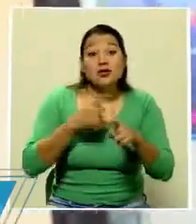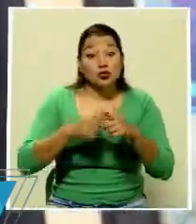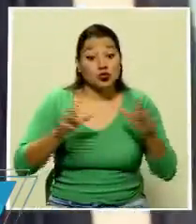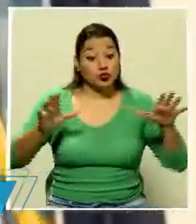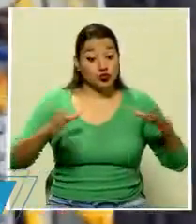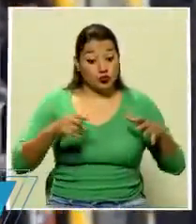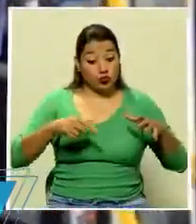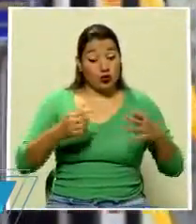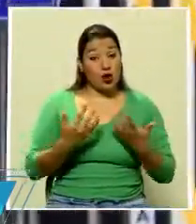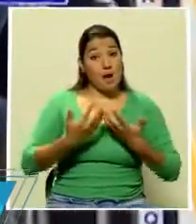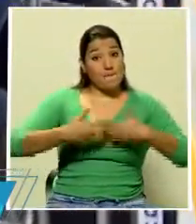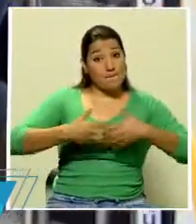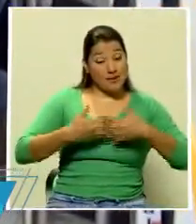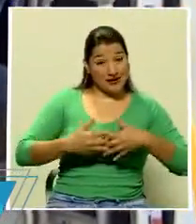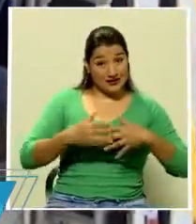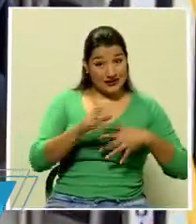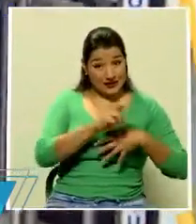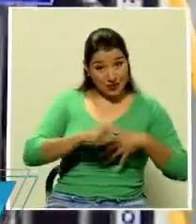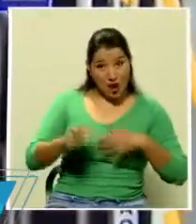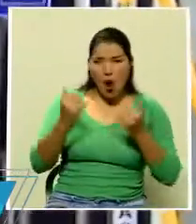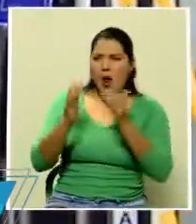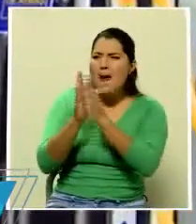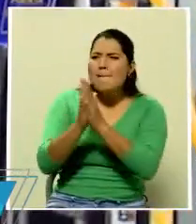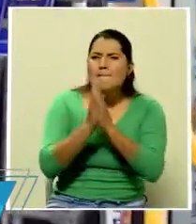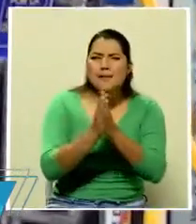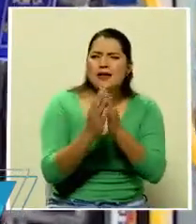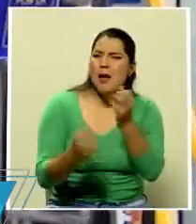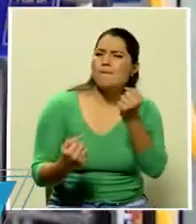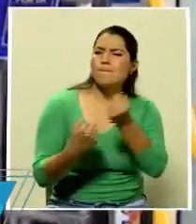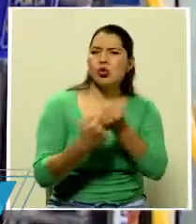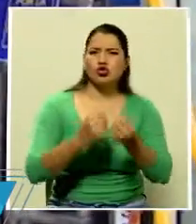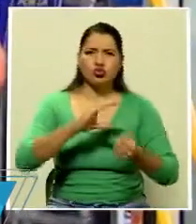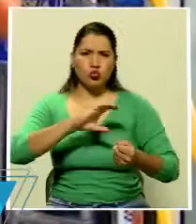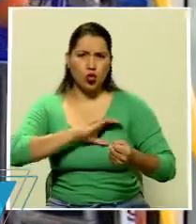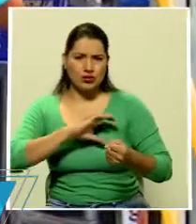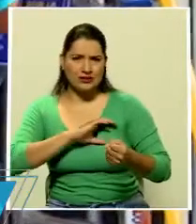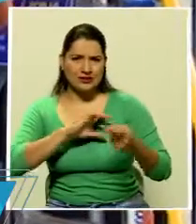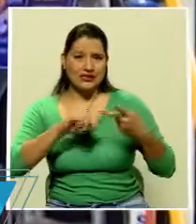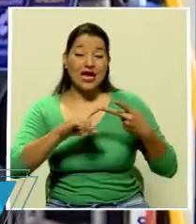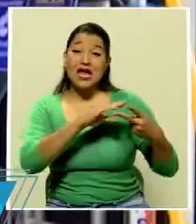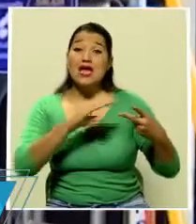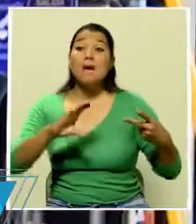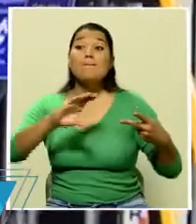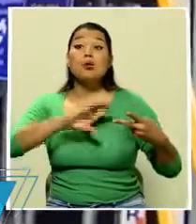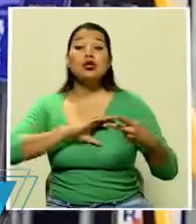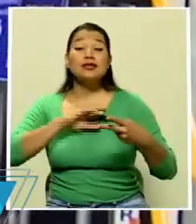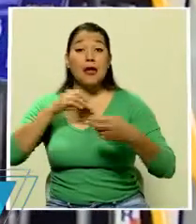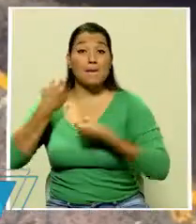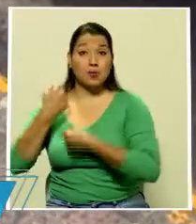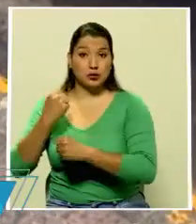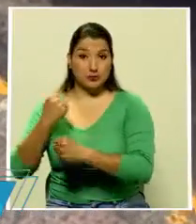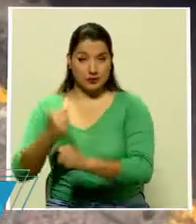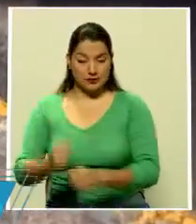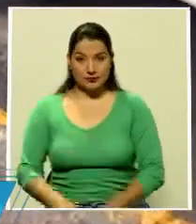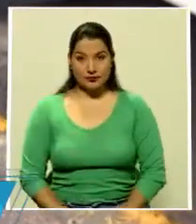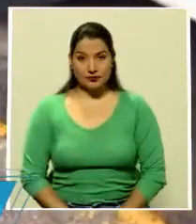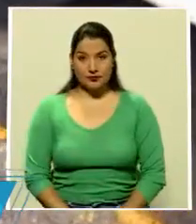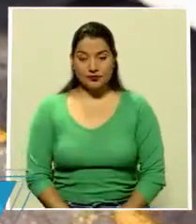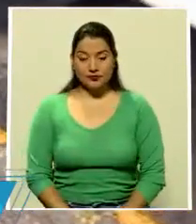de Transportes solicita apoyo a la fuerza pública y a las policías municipales.